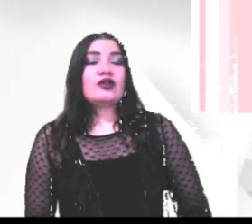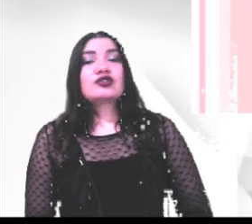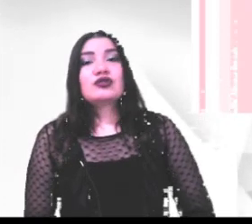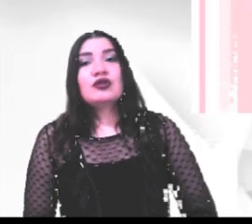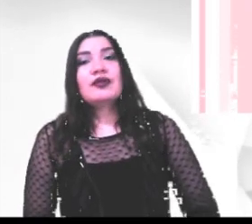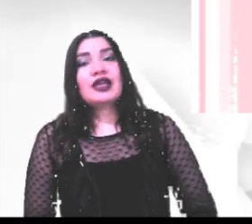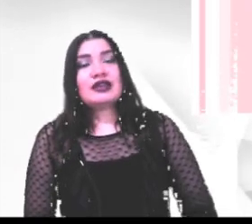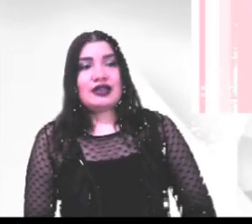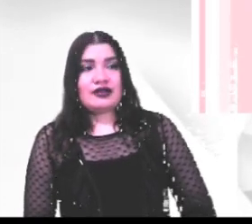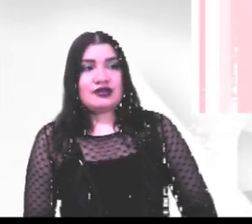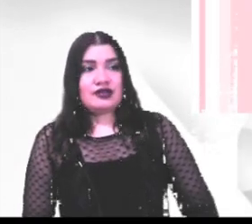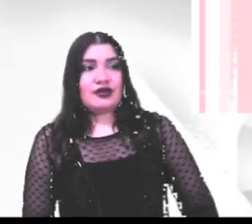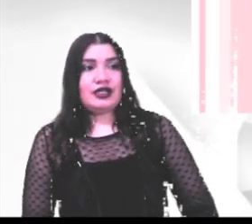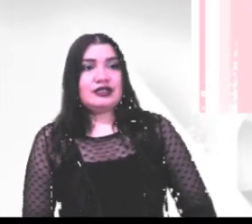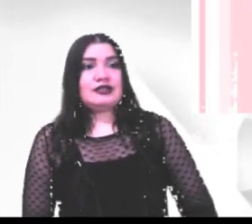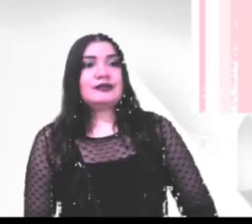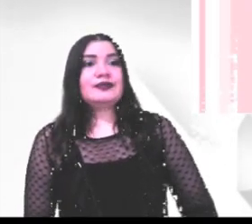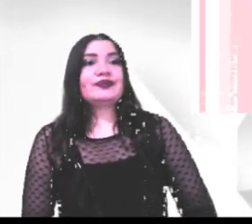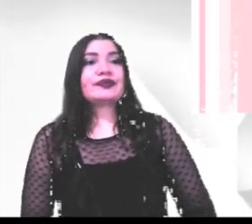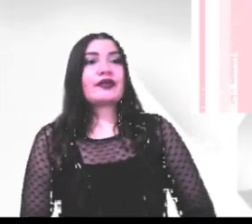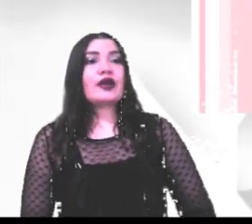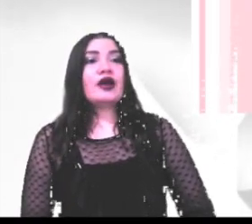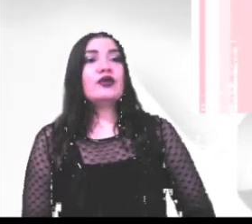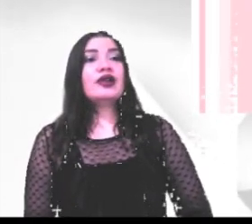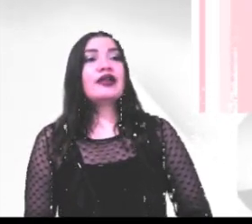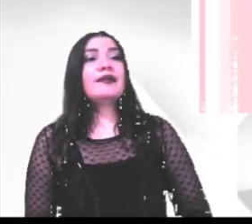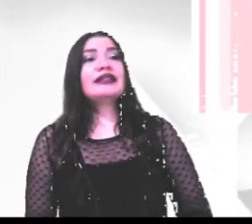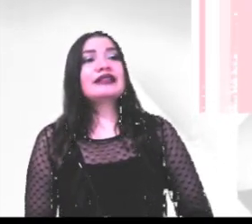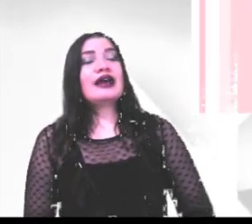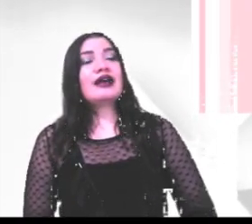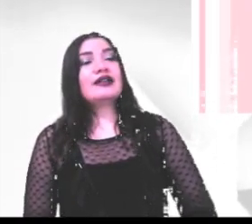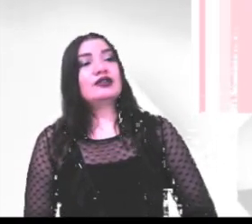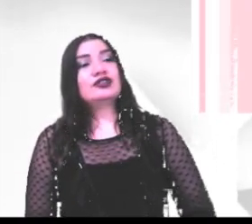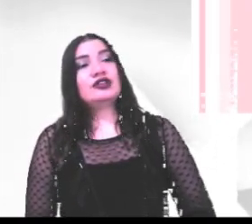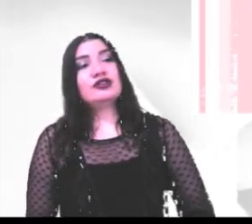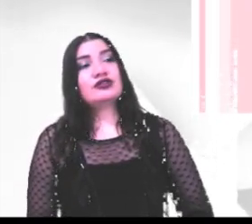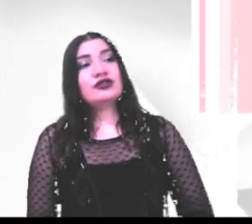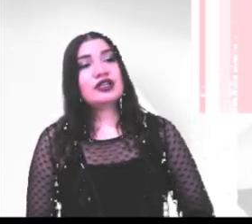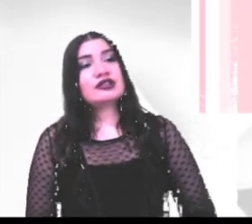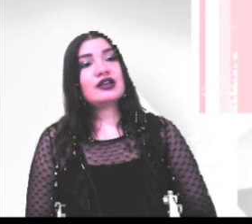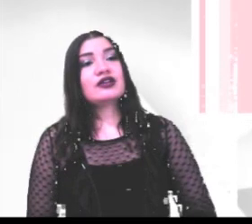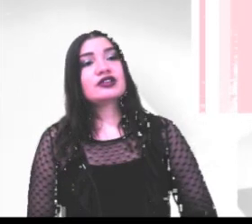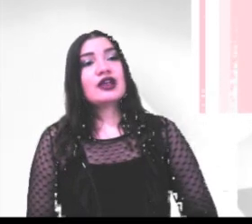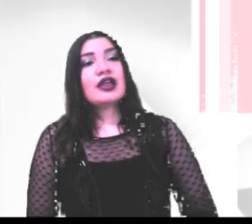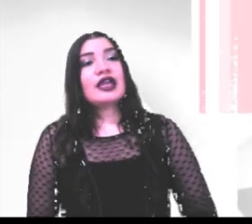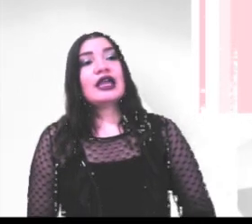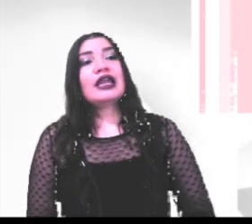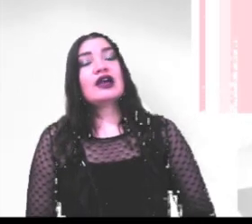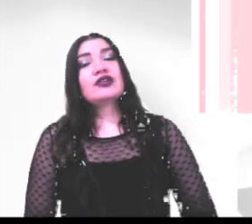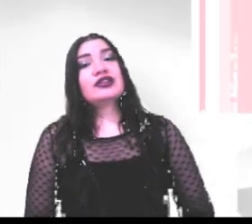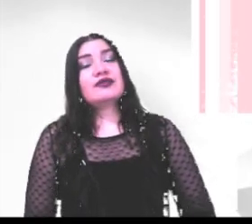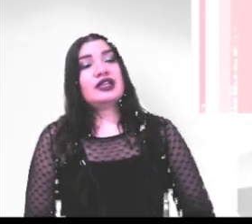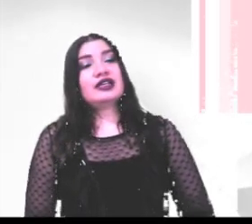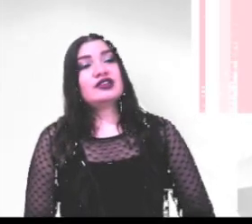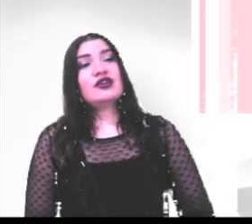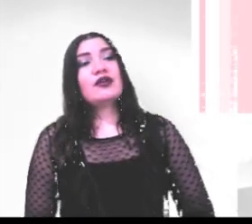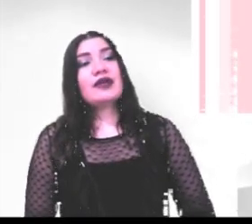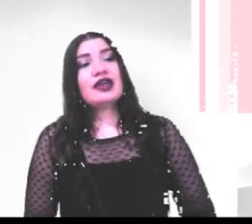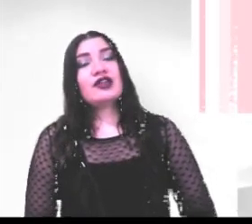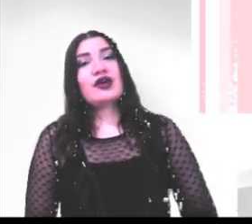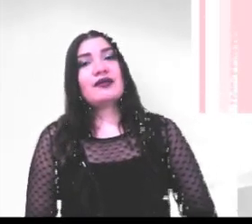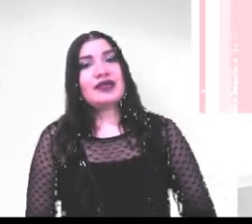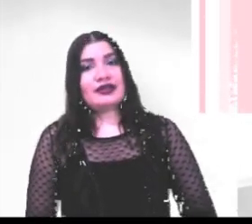costumbres y tradiciones una desventaja de los sitios turísticos es la contaminación